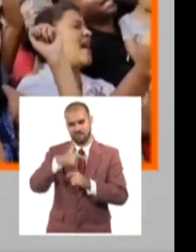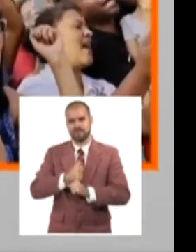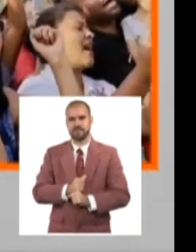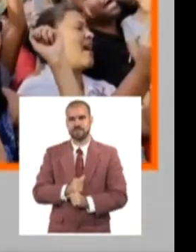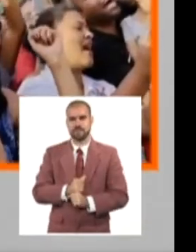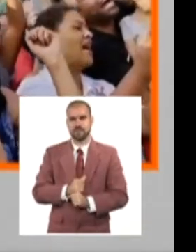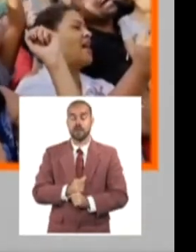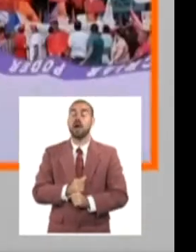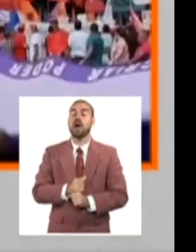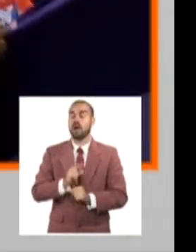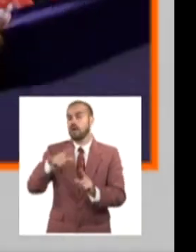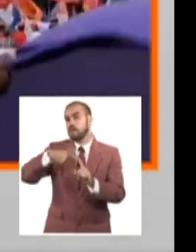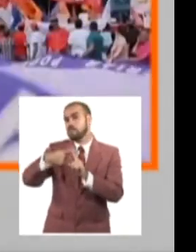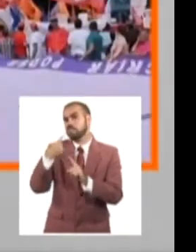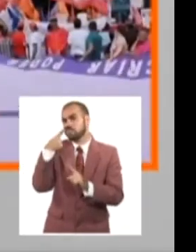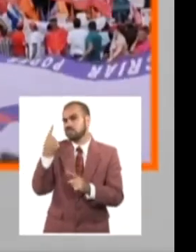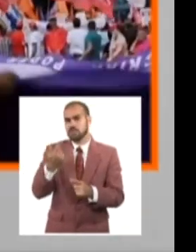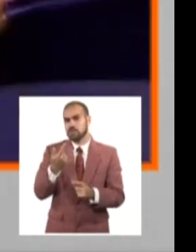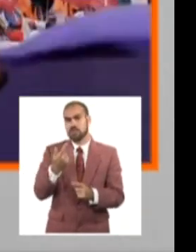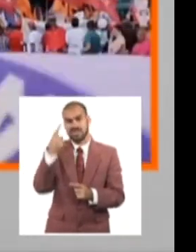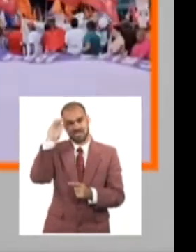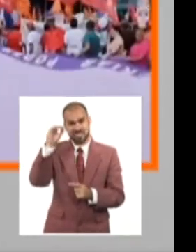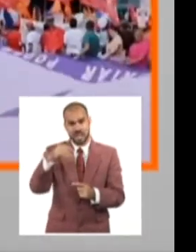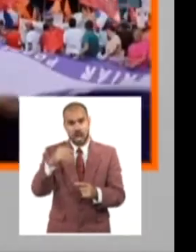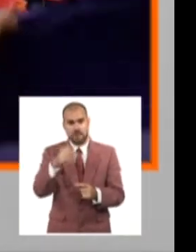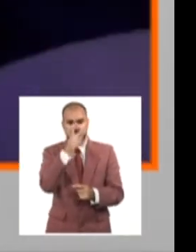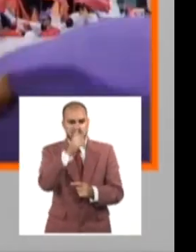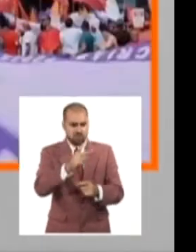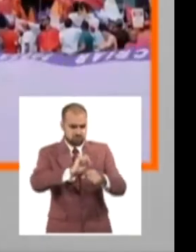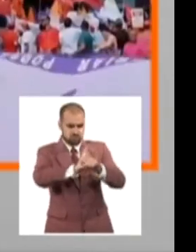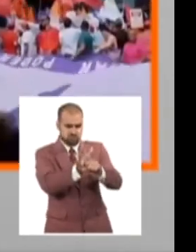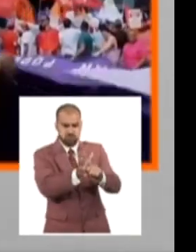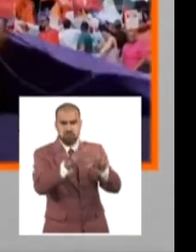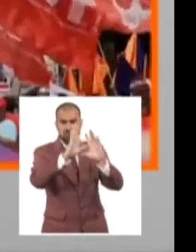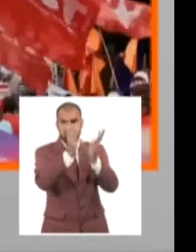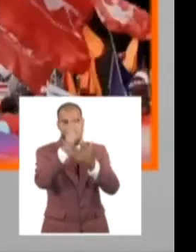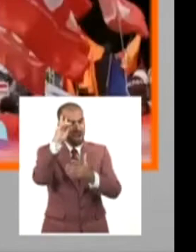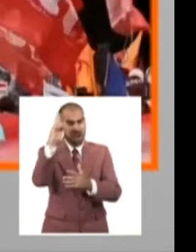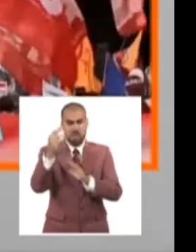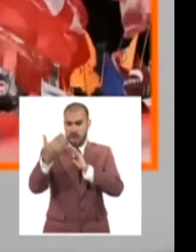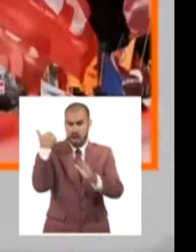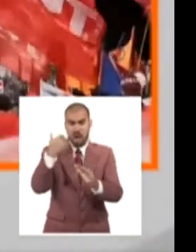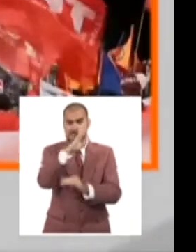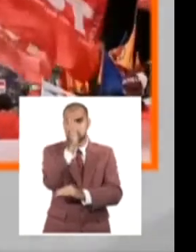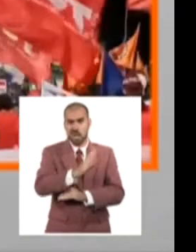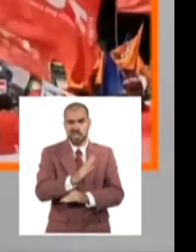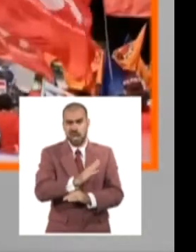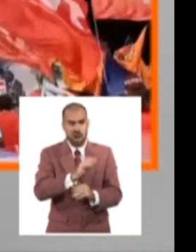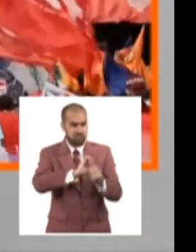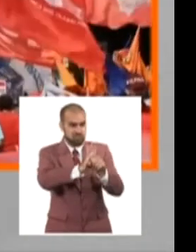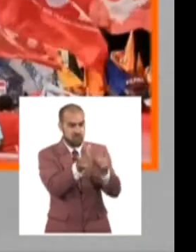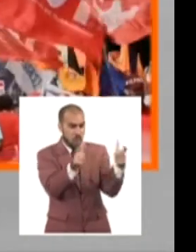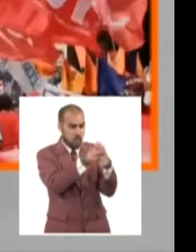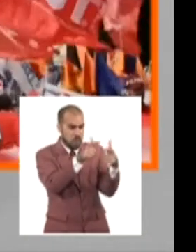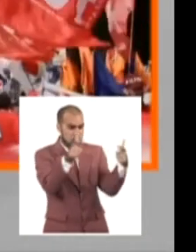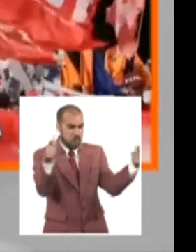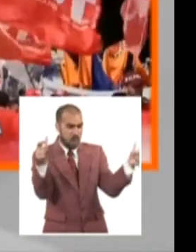gestión de la propia pandemia en brasil recordemos que fue epicentro si aquello de la vida